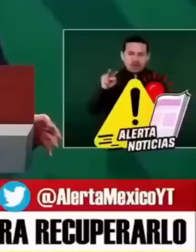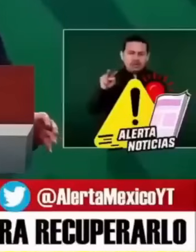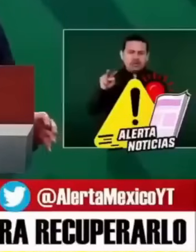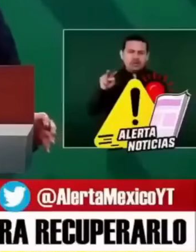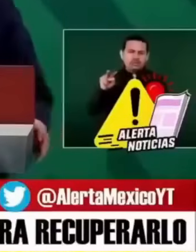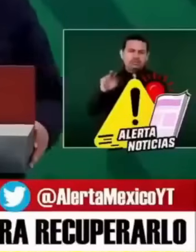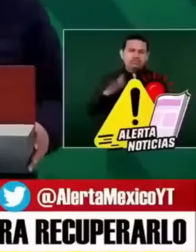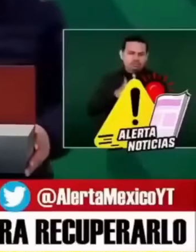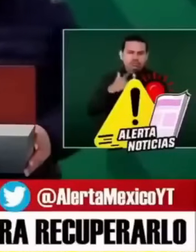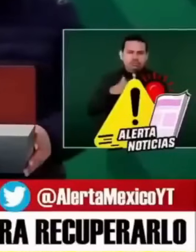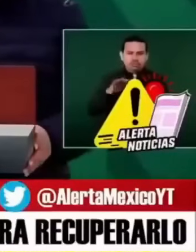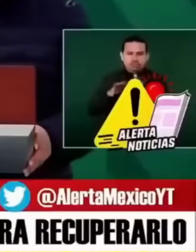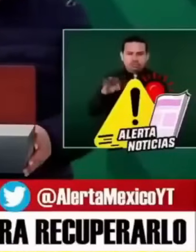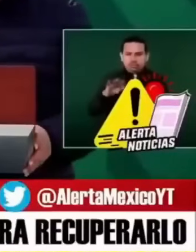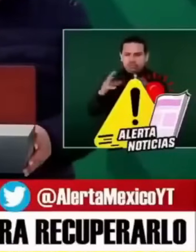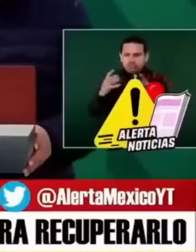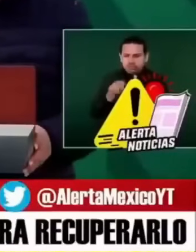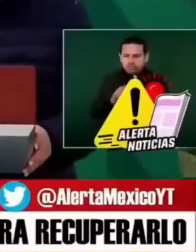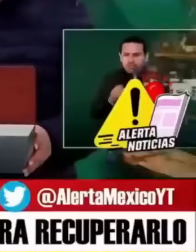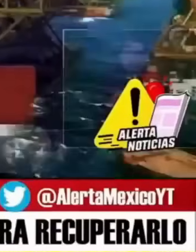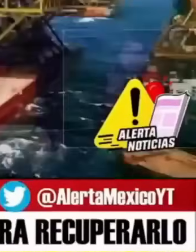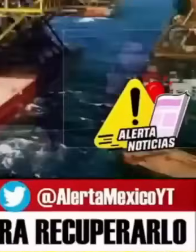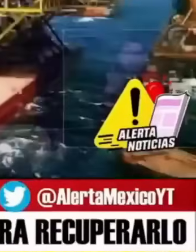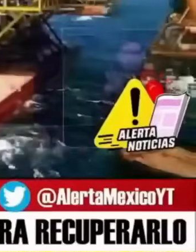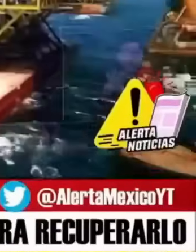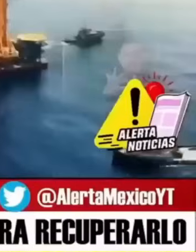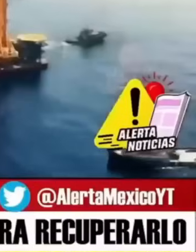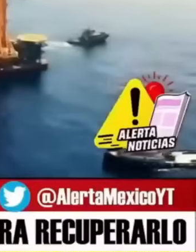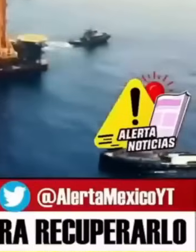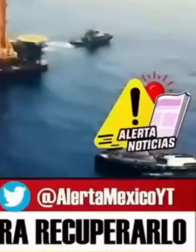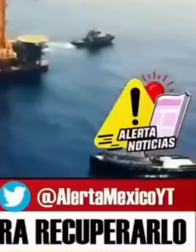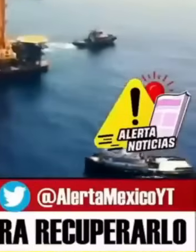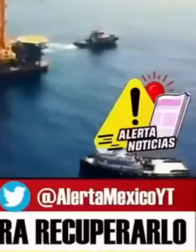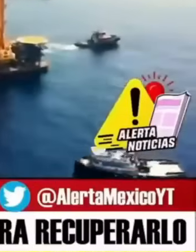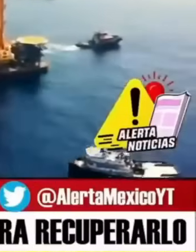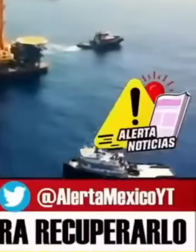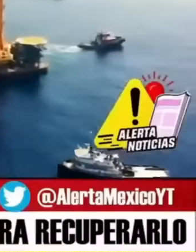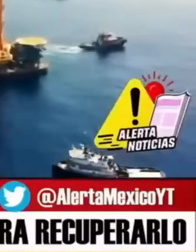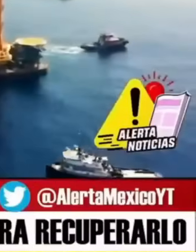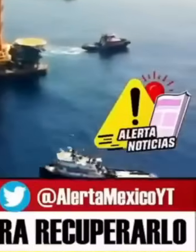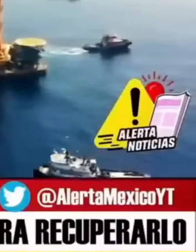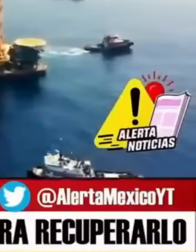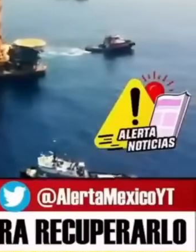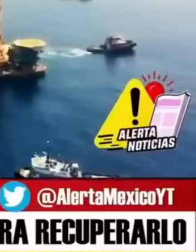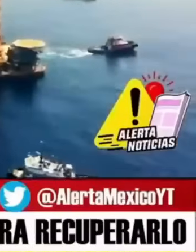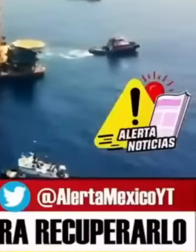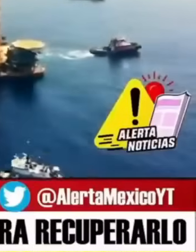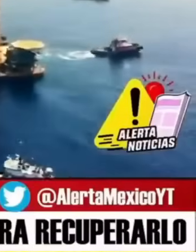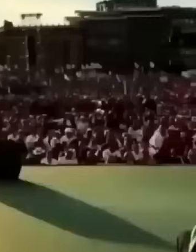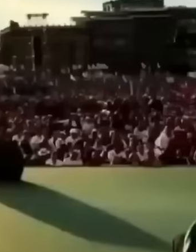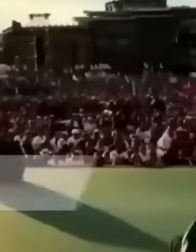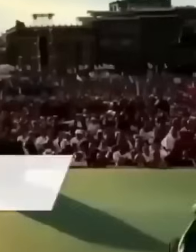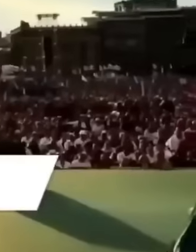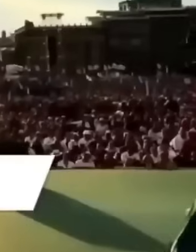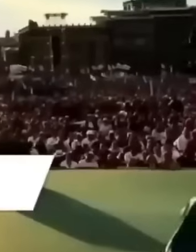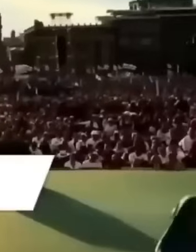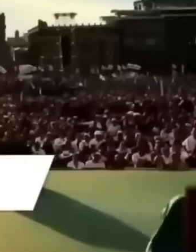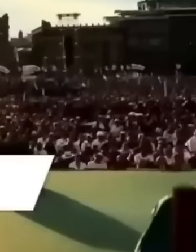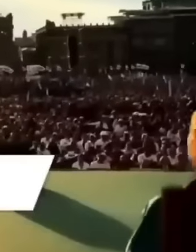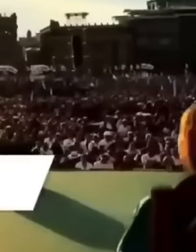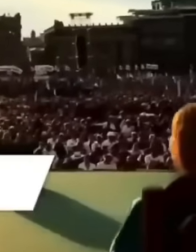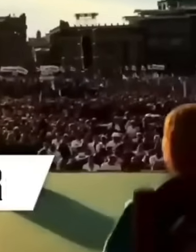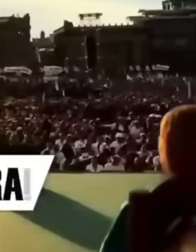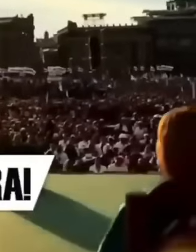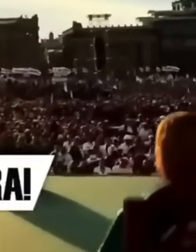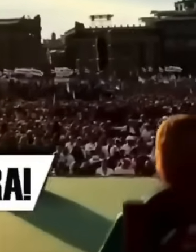se escuche fuerte y que se escuche claro. La soberanía energética de nuestro país se respeta. Poder